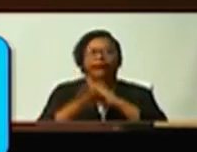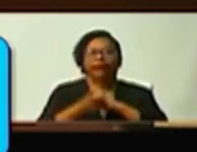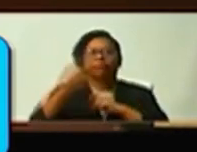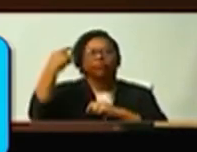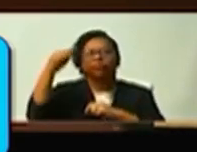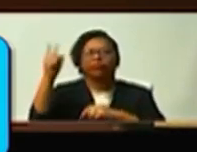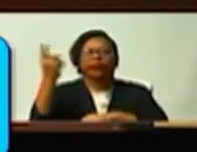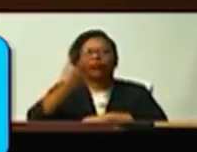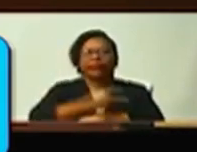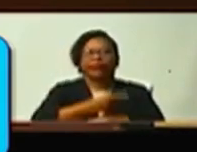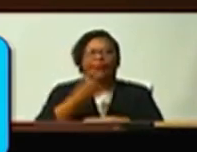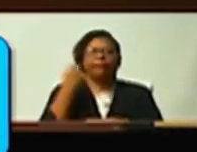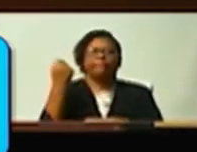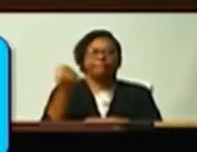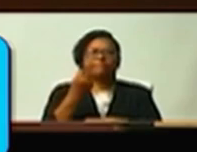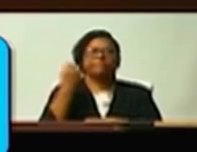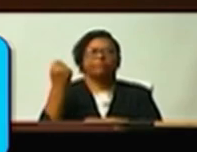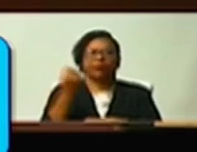martes.